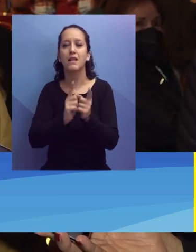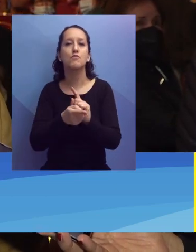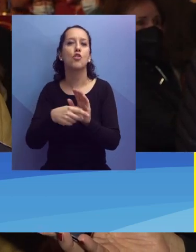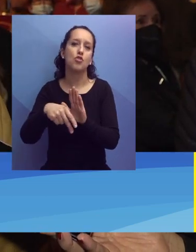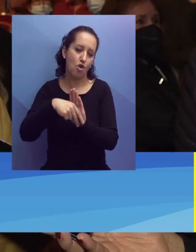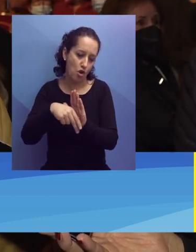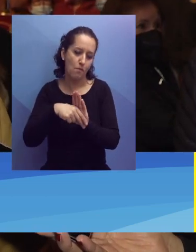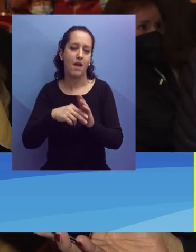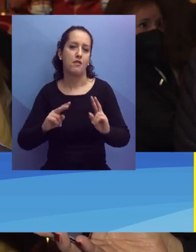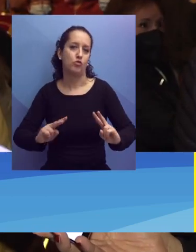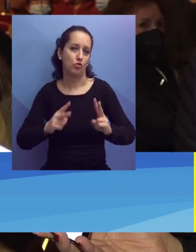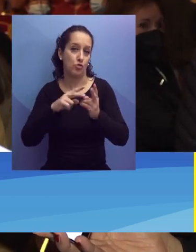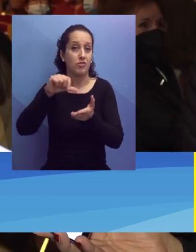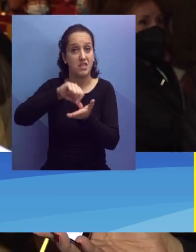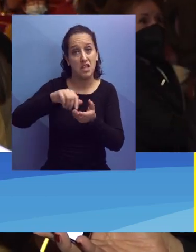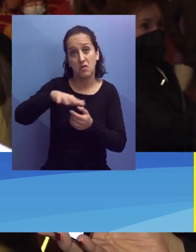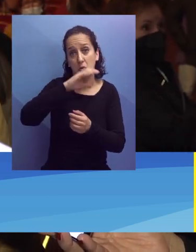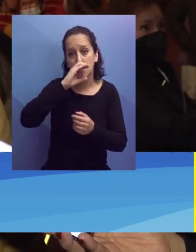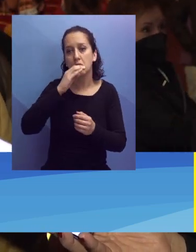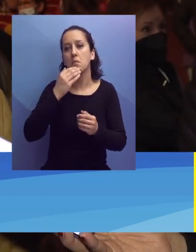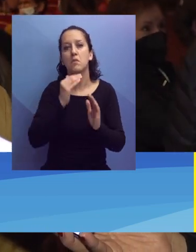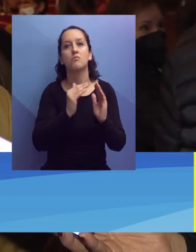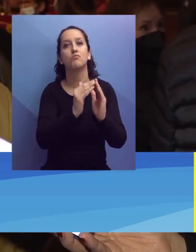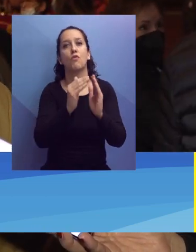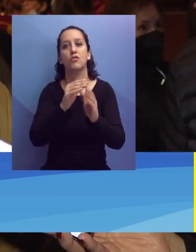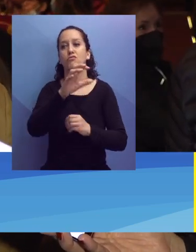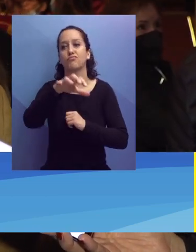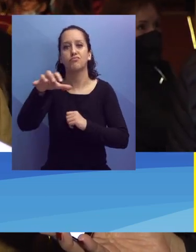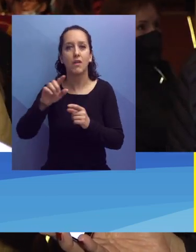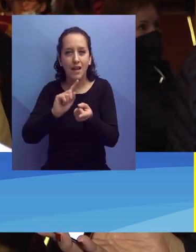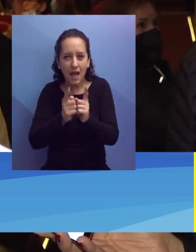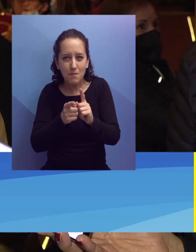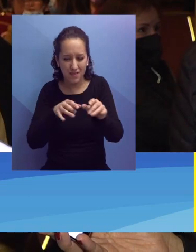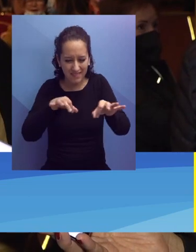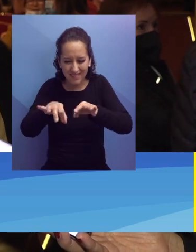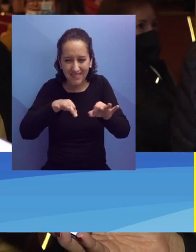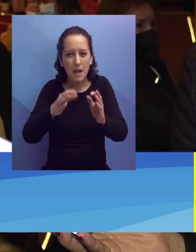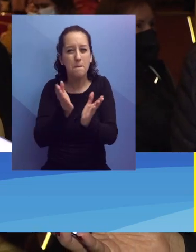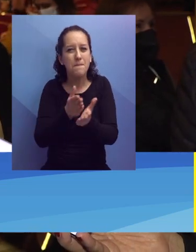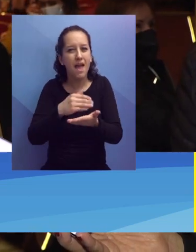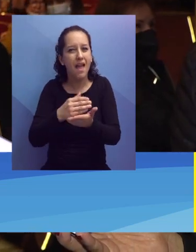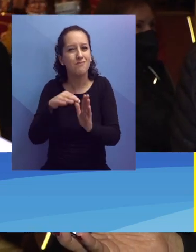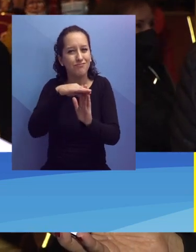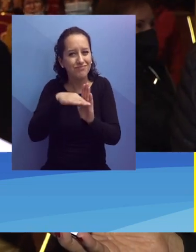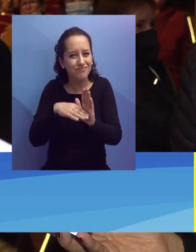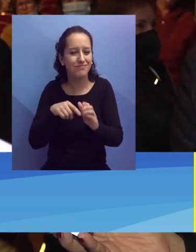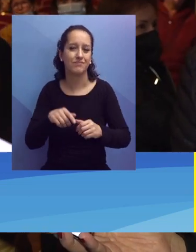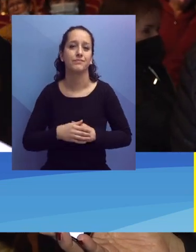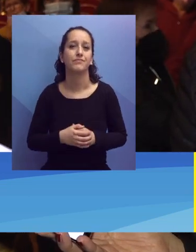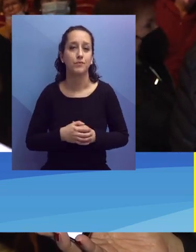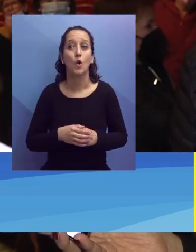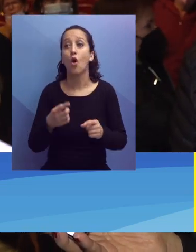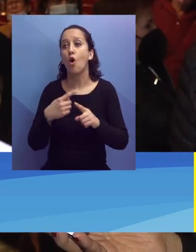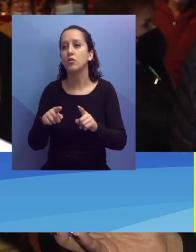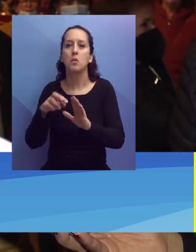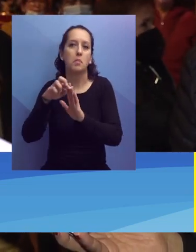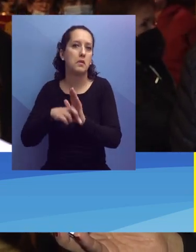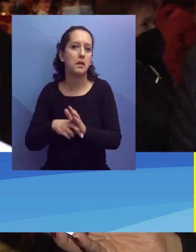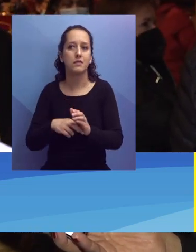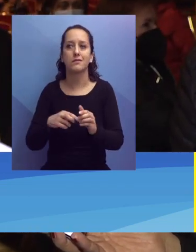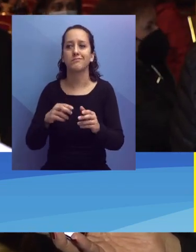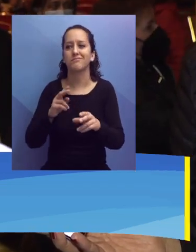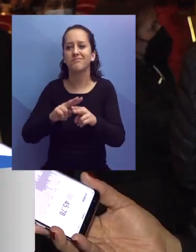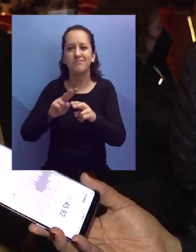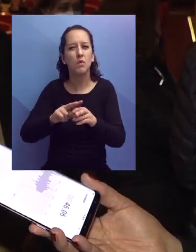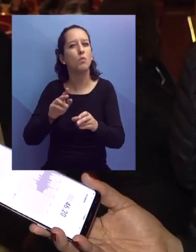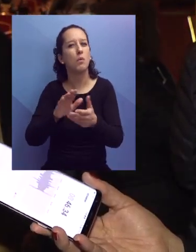de construcción en el centro, digamos, de Concepción y también en los distintos barrios. Era importante, ha habido también un avance respecto de proyectos de recuperación, sobre todo